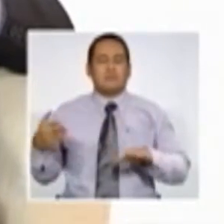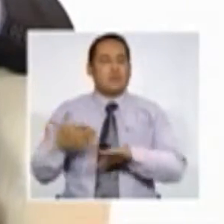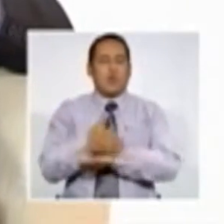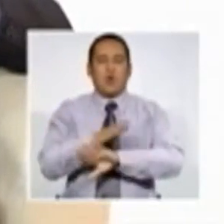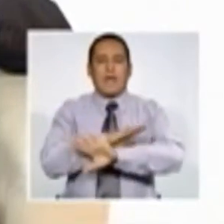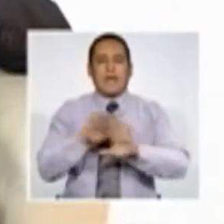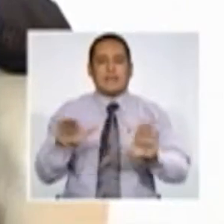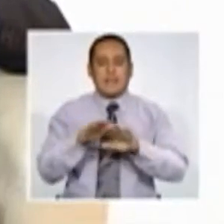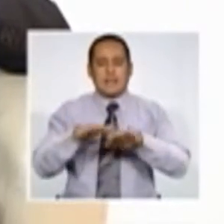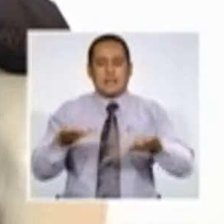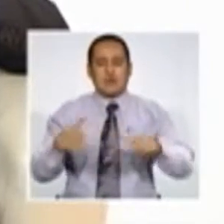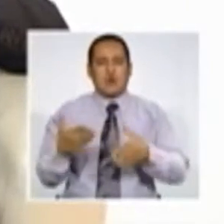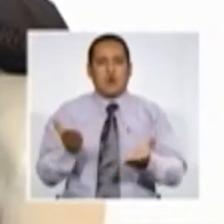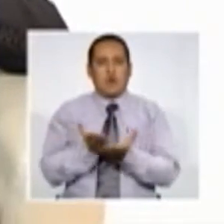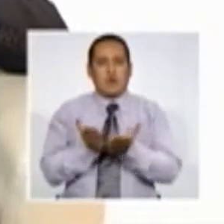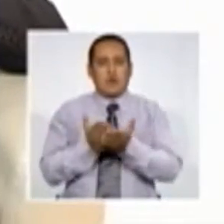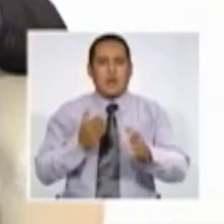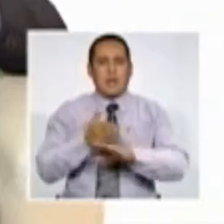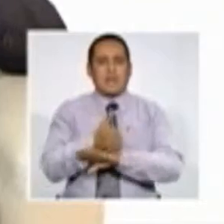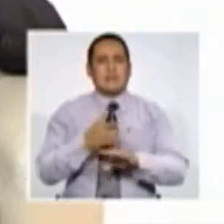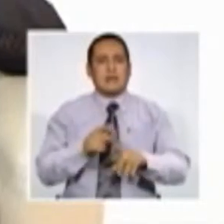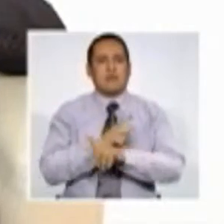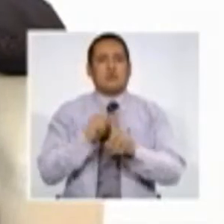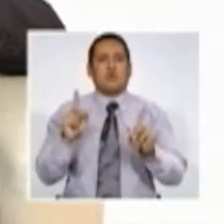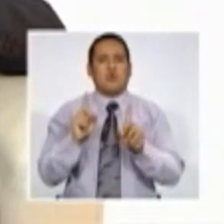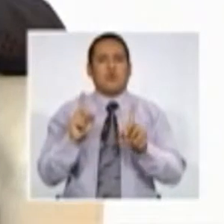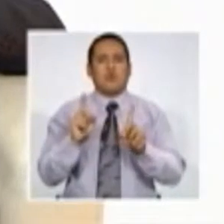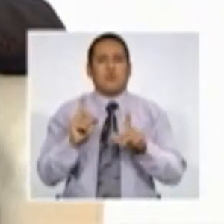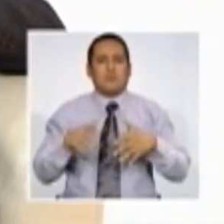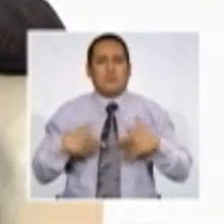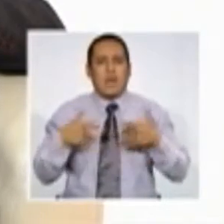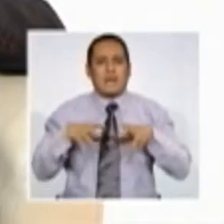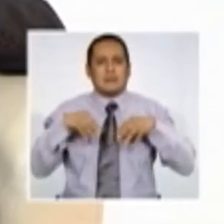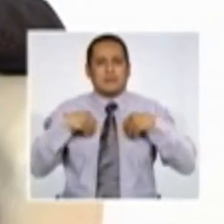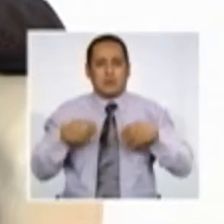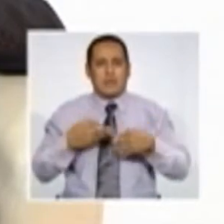dejó ingresar al alumno al colegio y